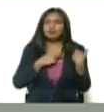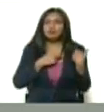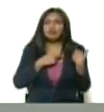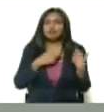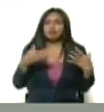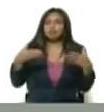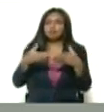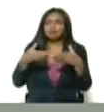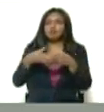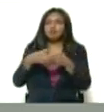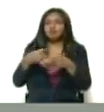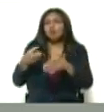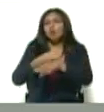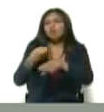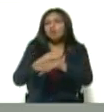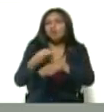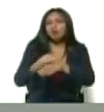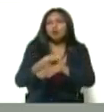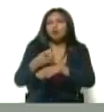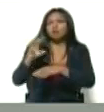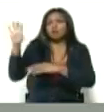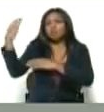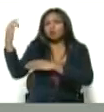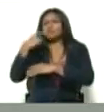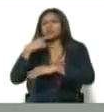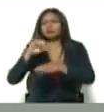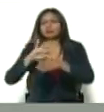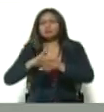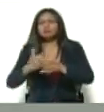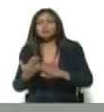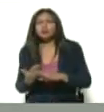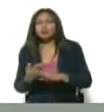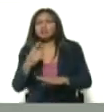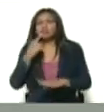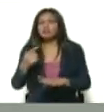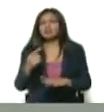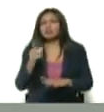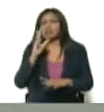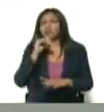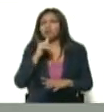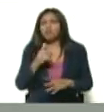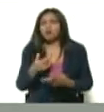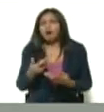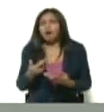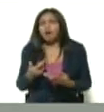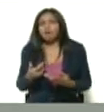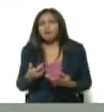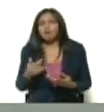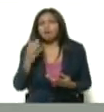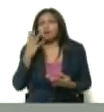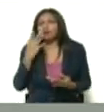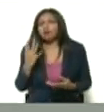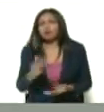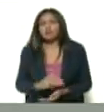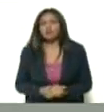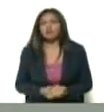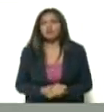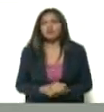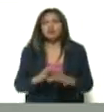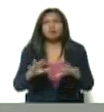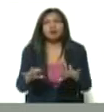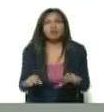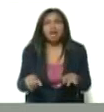Colombia son excusas fútiles, pueriles. Señalaron que no tenían los reactivos necesarios, que eran unas máquinas